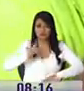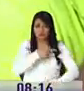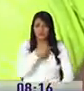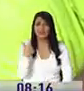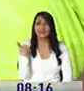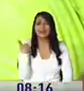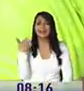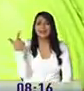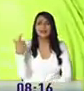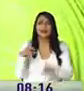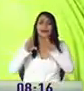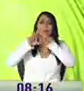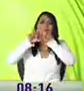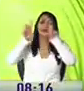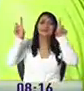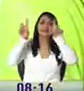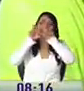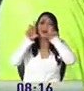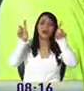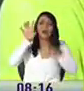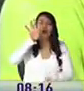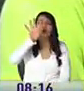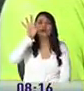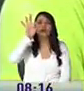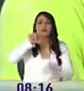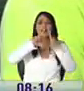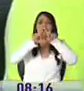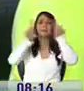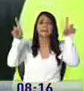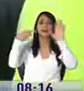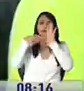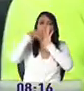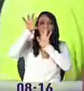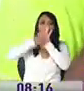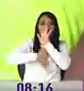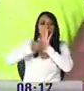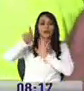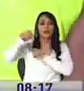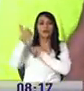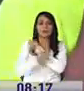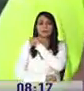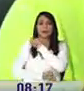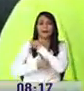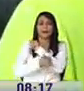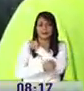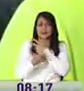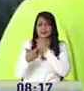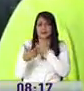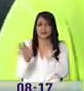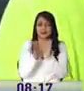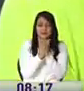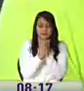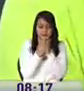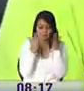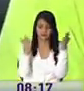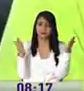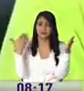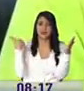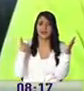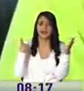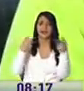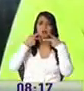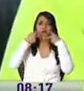participación en las 49 empresas offshore que se han publicado en un medio de comunicación